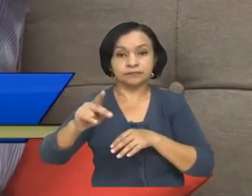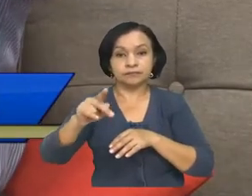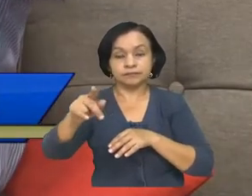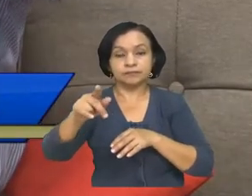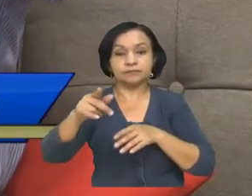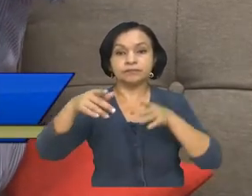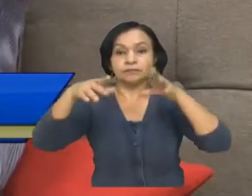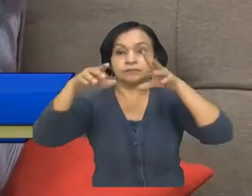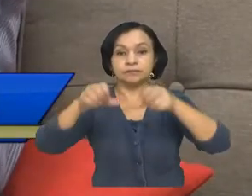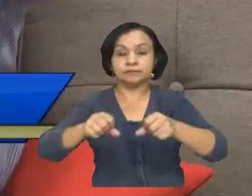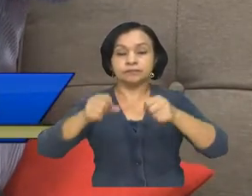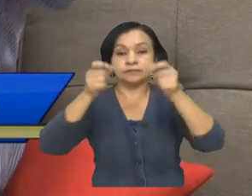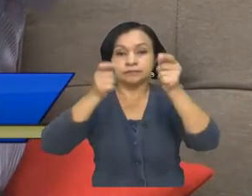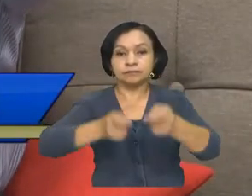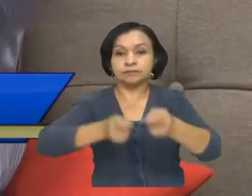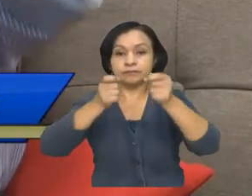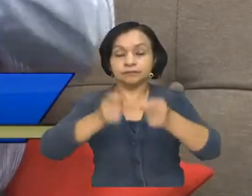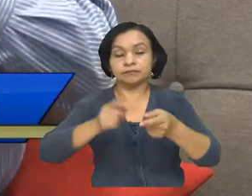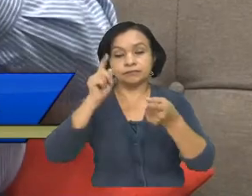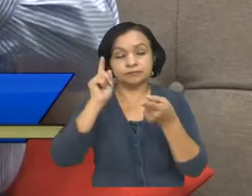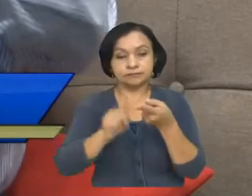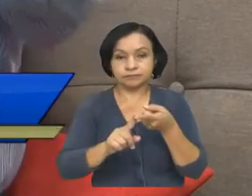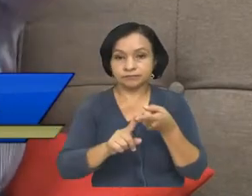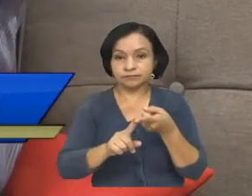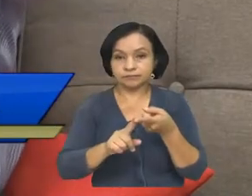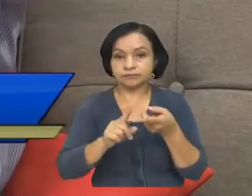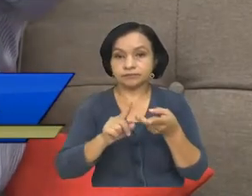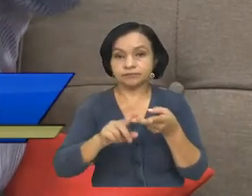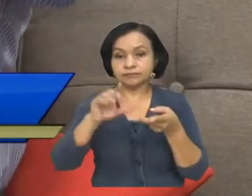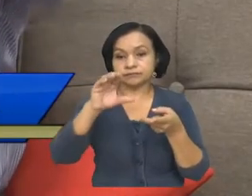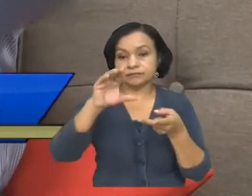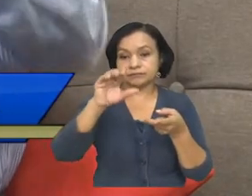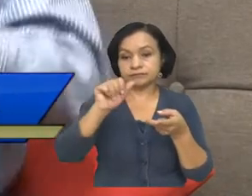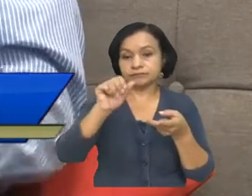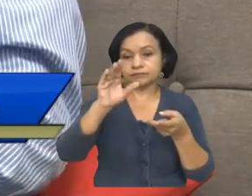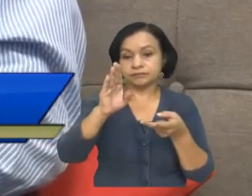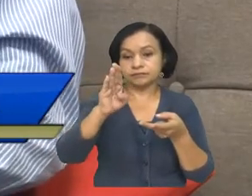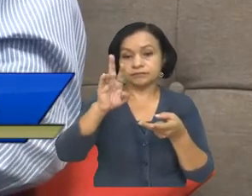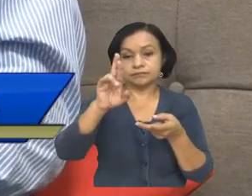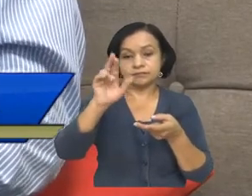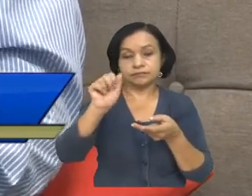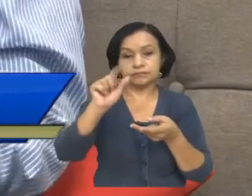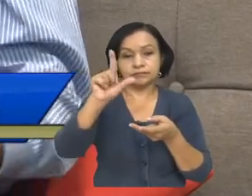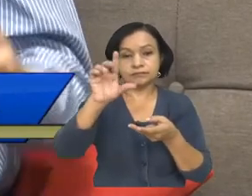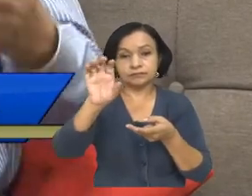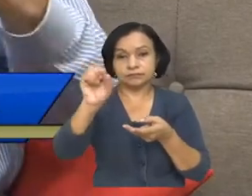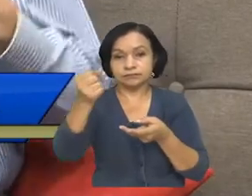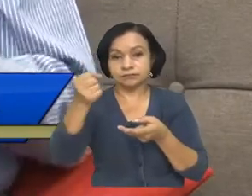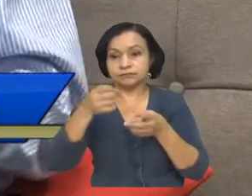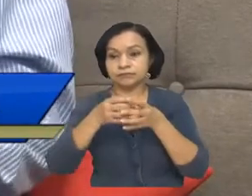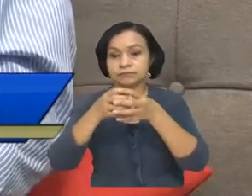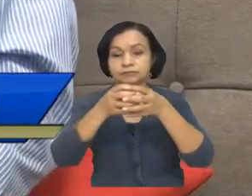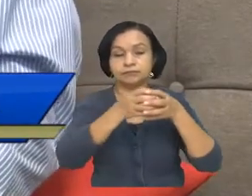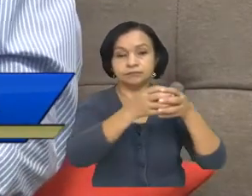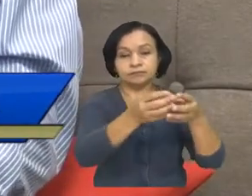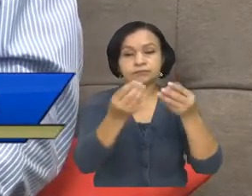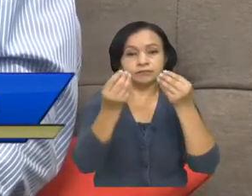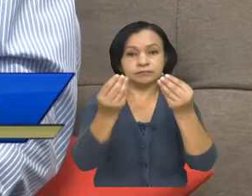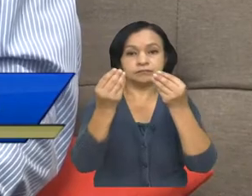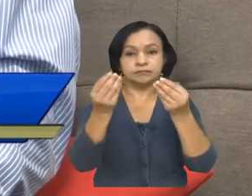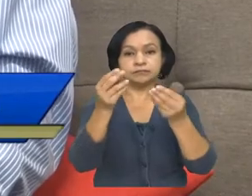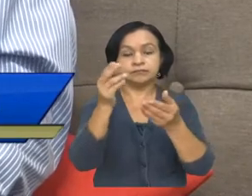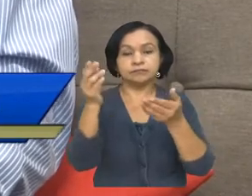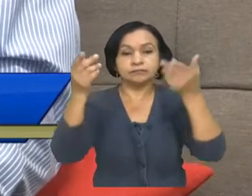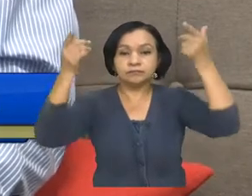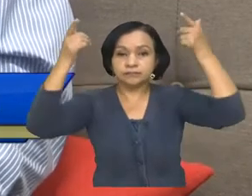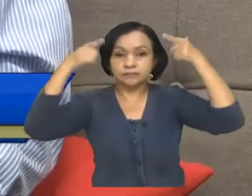tomaron Granada, y el compañero Cabral anduvo pues en toda esa parte. Ya muchos nos quedamos en